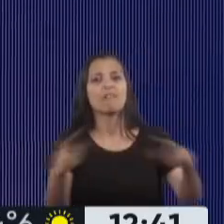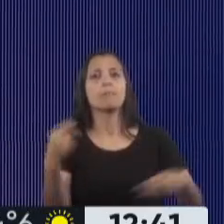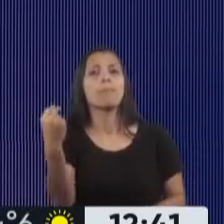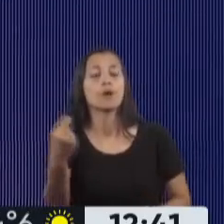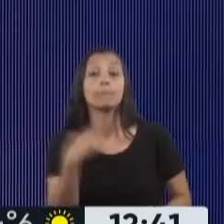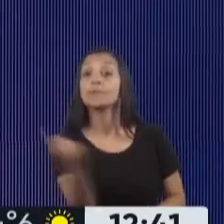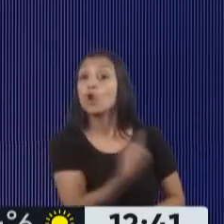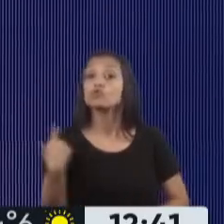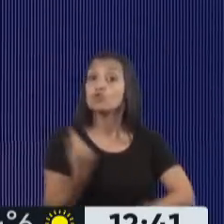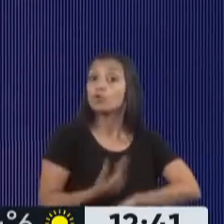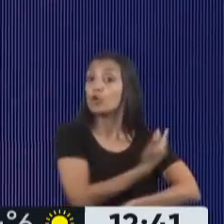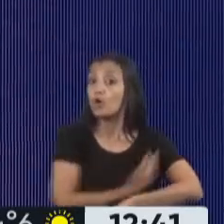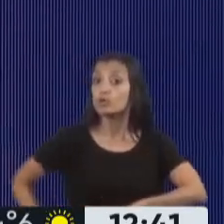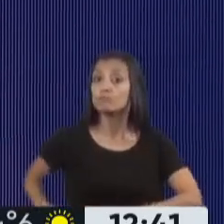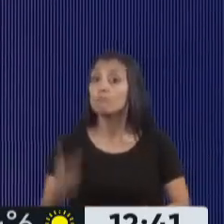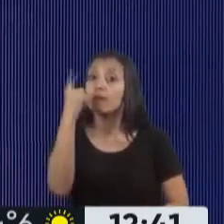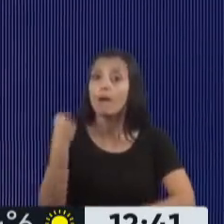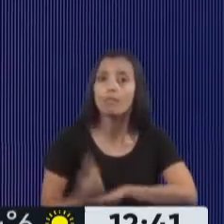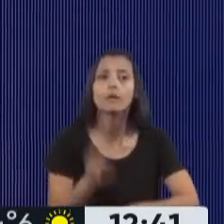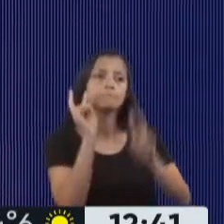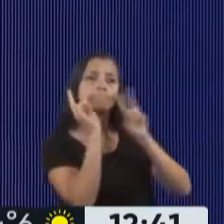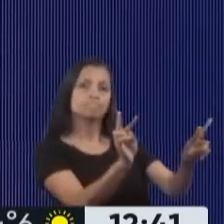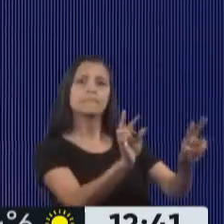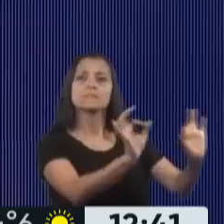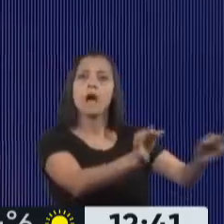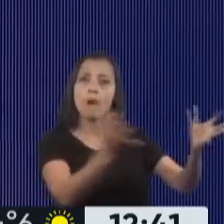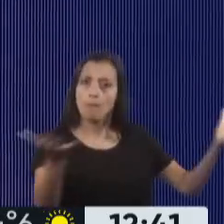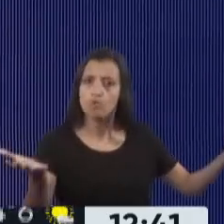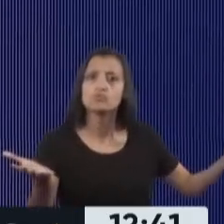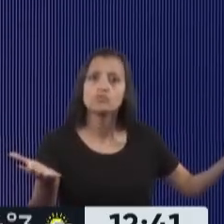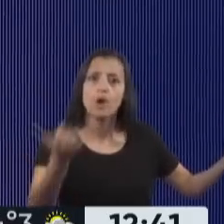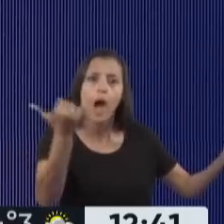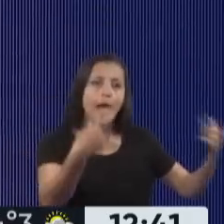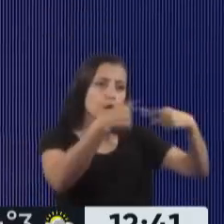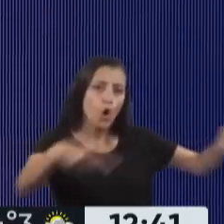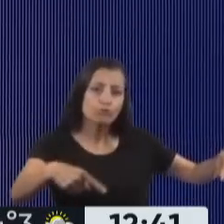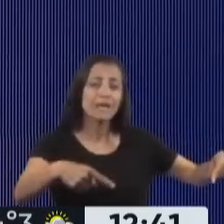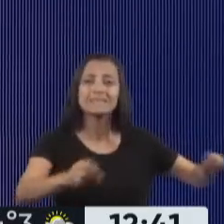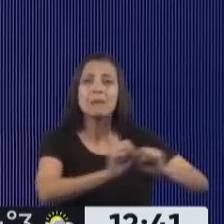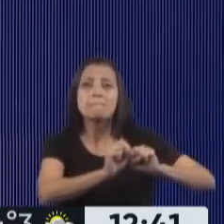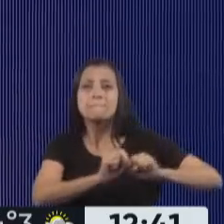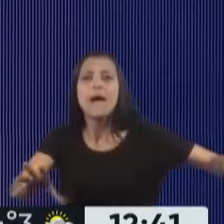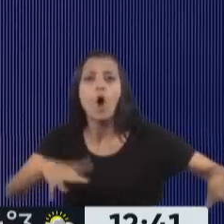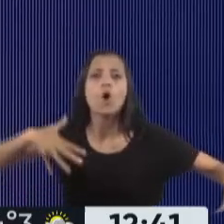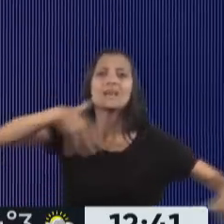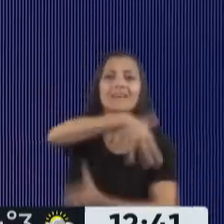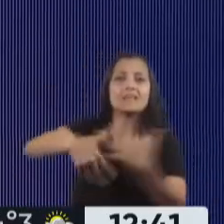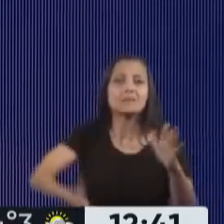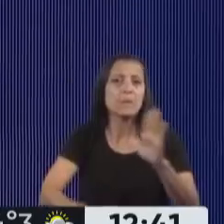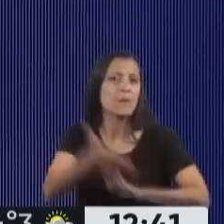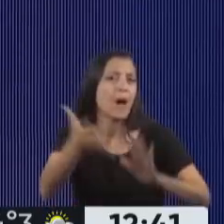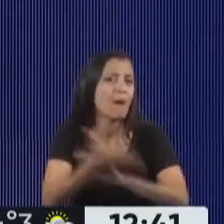Básicamente nosotros al momento de asumir nos enfrentábamos con lo que potencialmente era la peor crisis de la